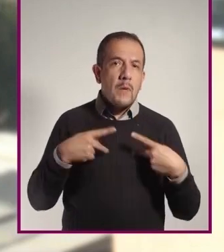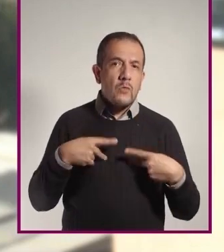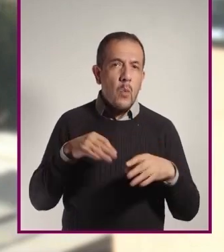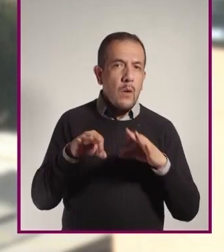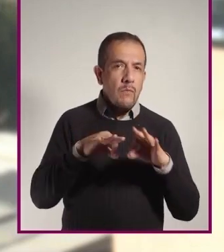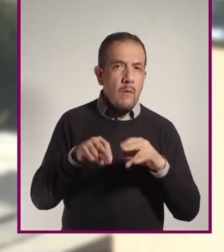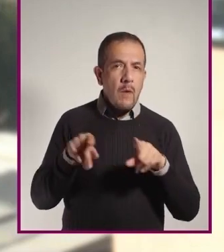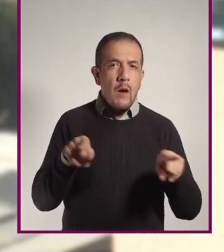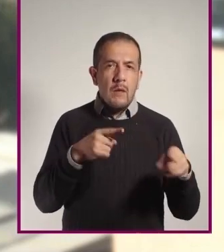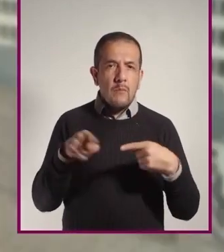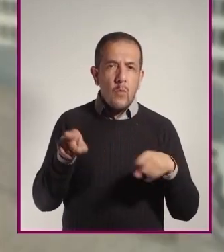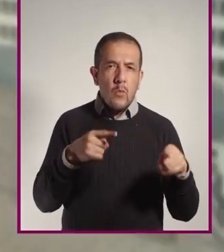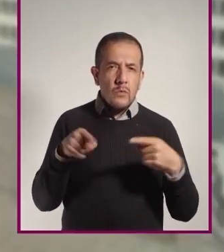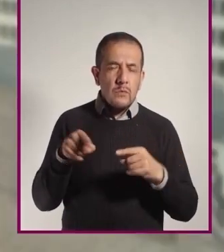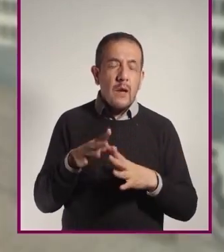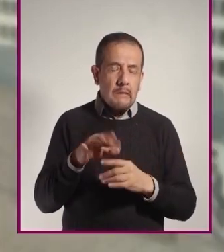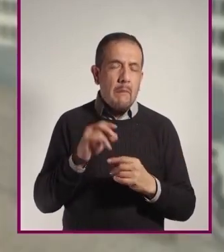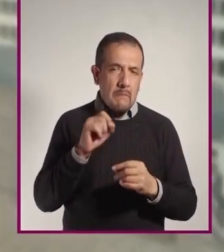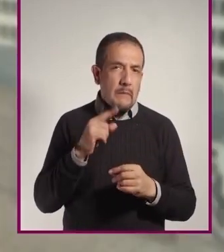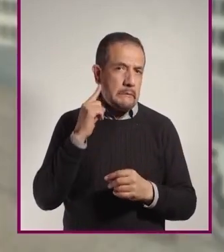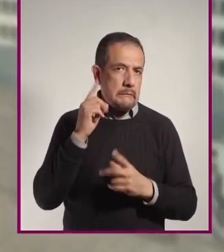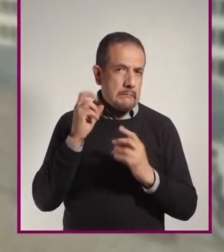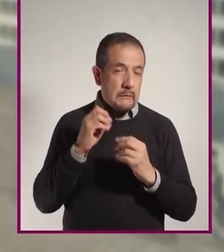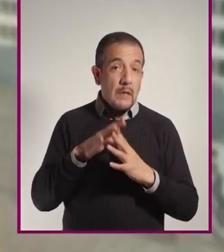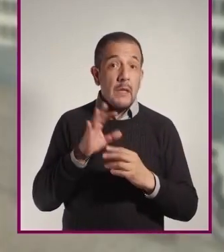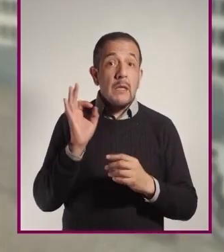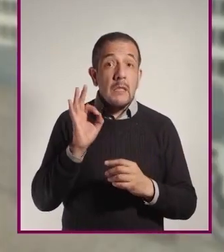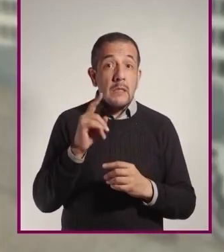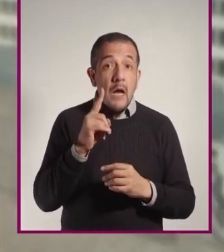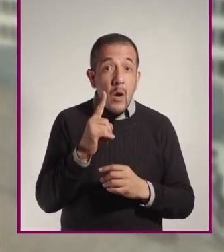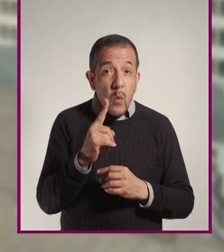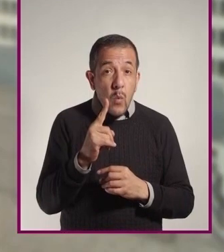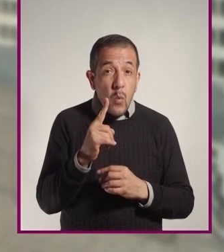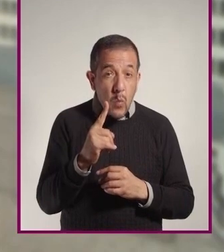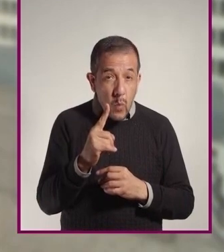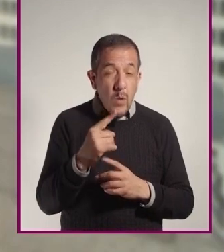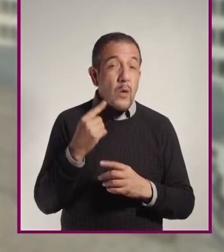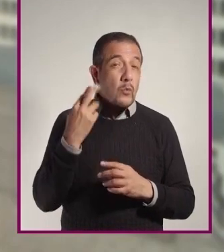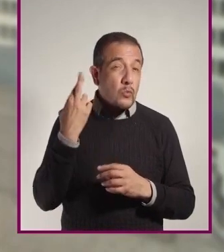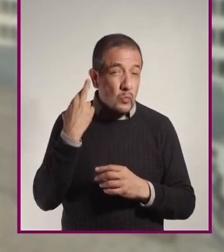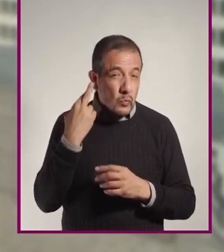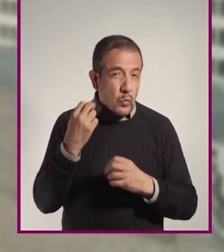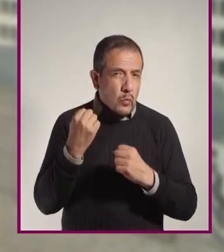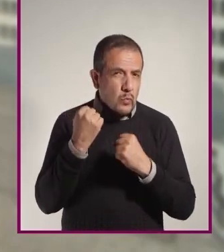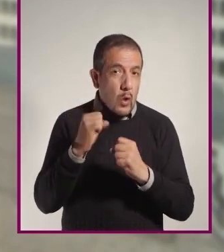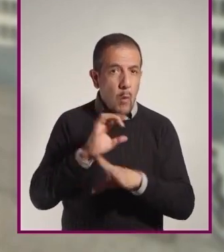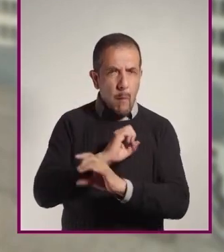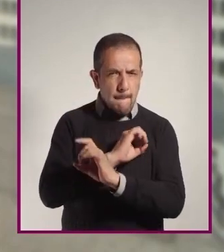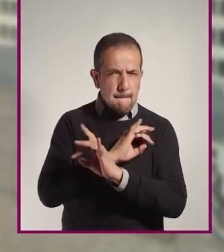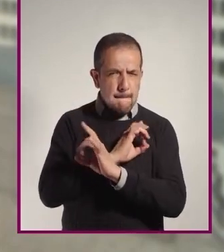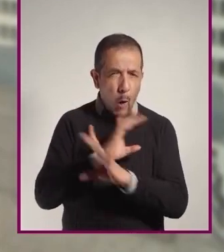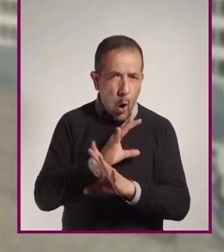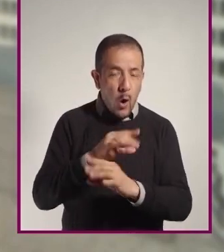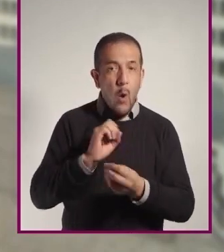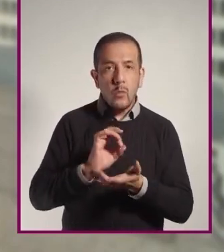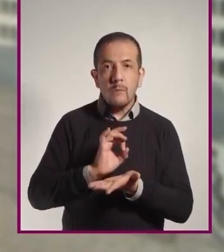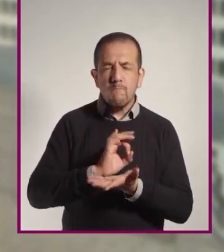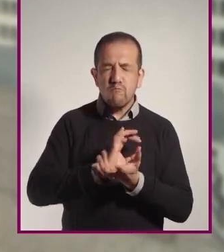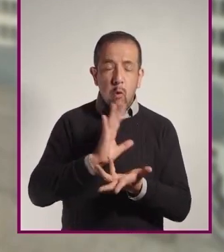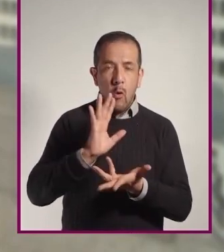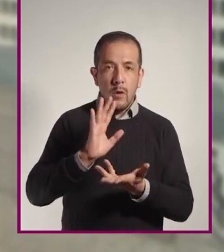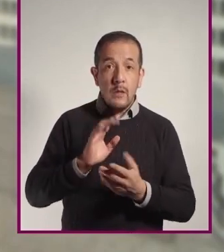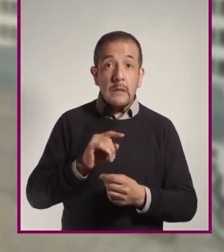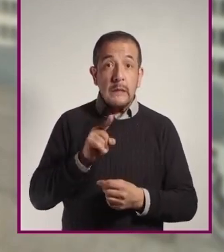daños. Hasta una exposición única a un sonido de muy alta intensidad, como una explosión o un estallido,